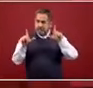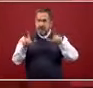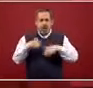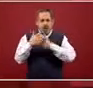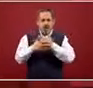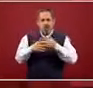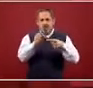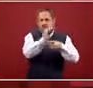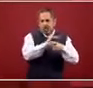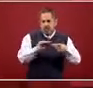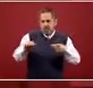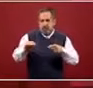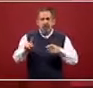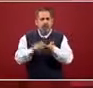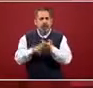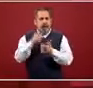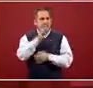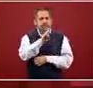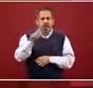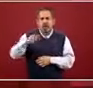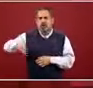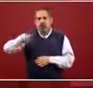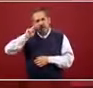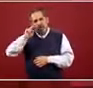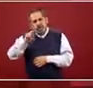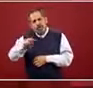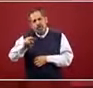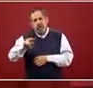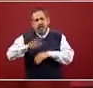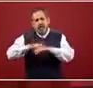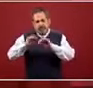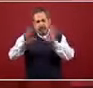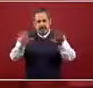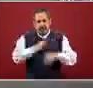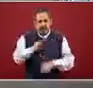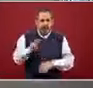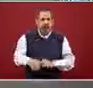podemos transportar al micrositio para que ustedes los puedan ver de manera clara.